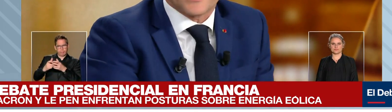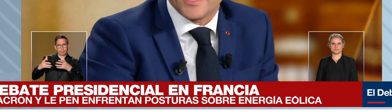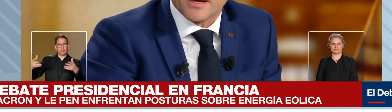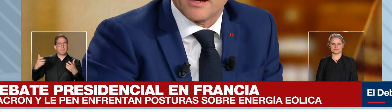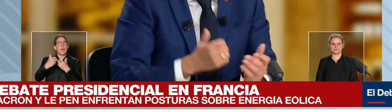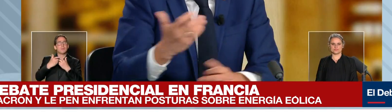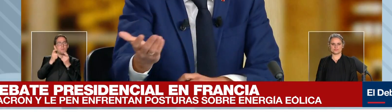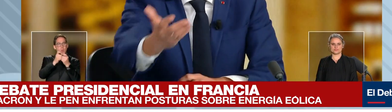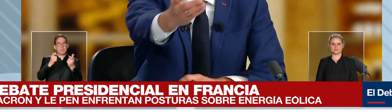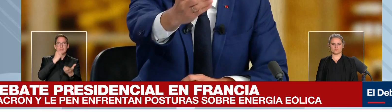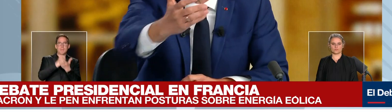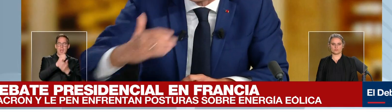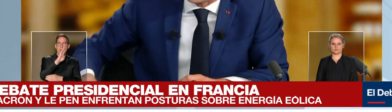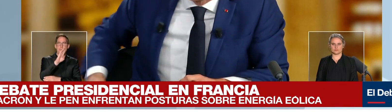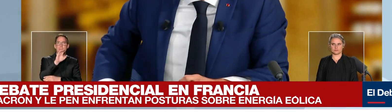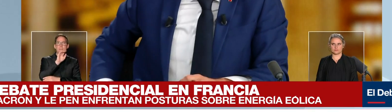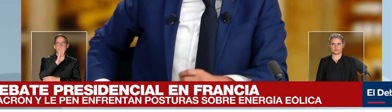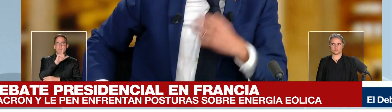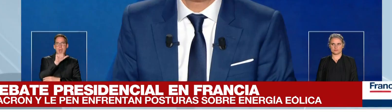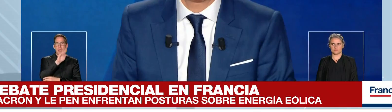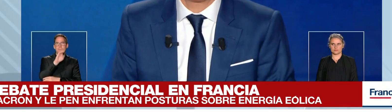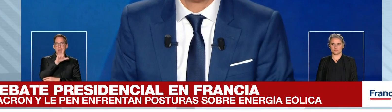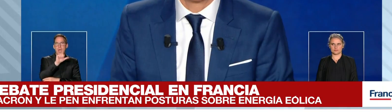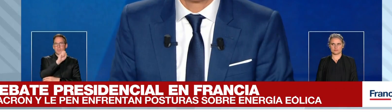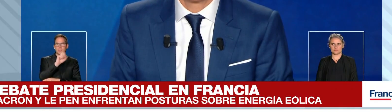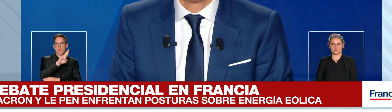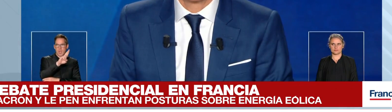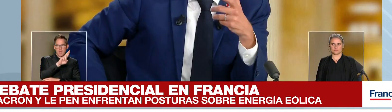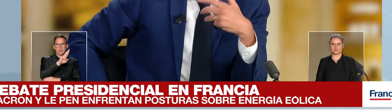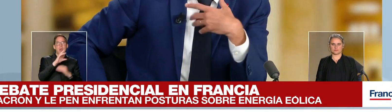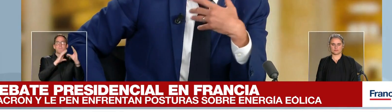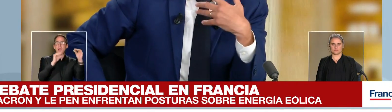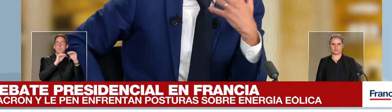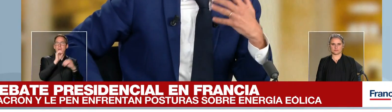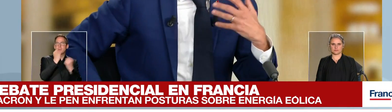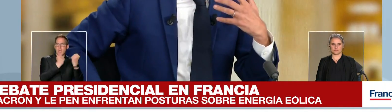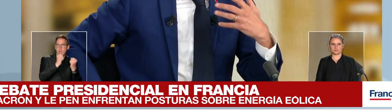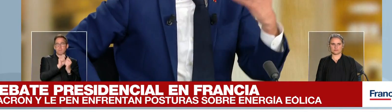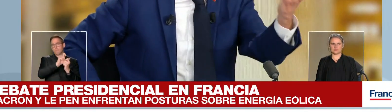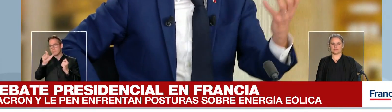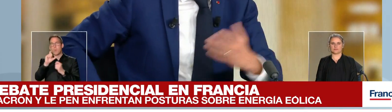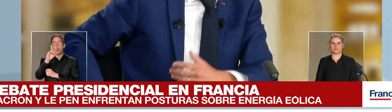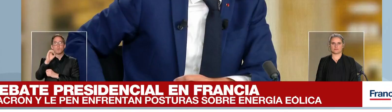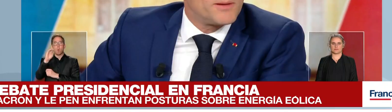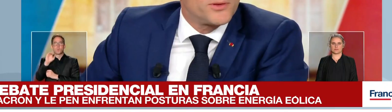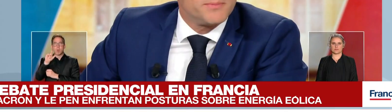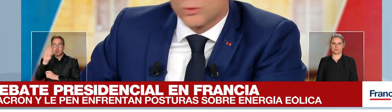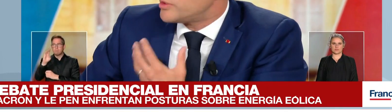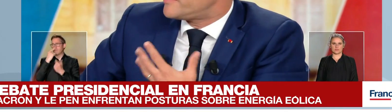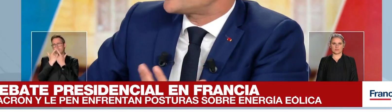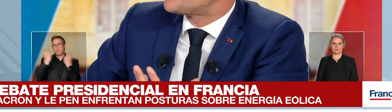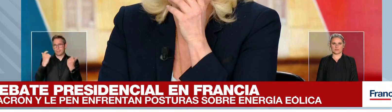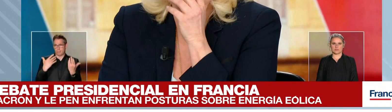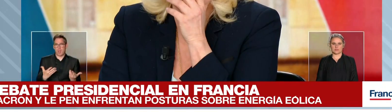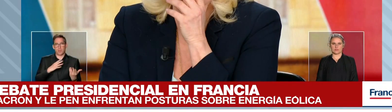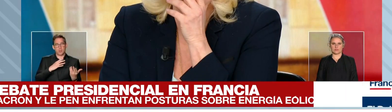nos traen servicios como Doctolib. Doctolib ayudó a las soluciones, incluyendo en Alemania